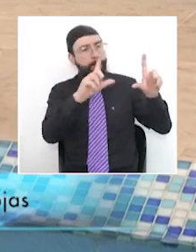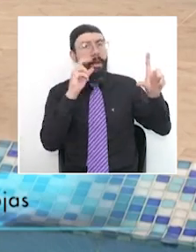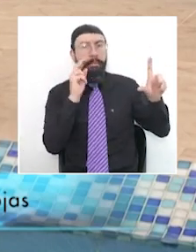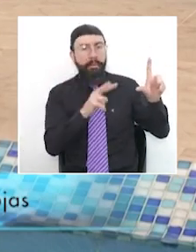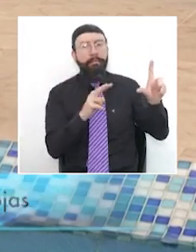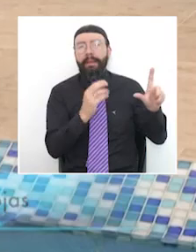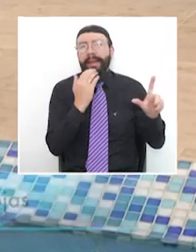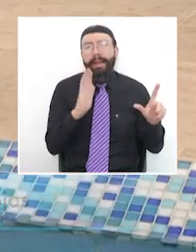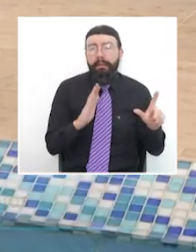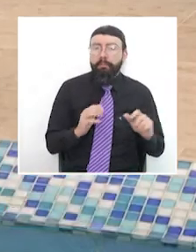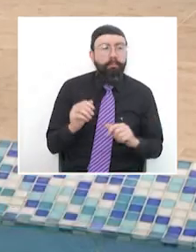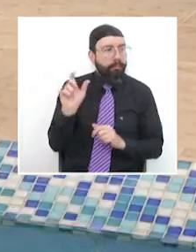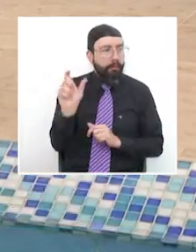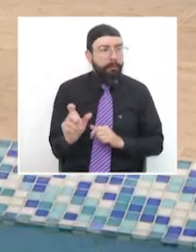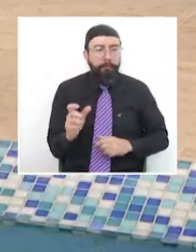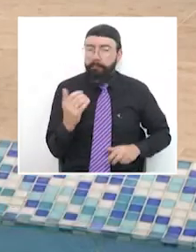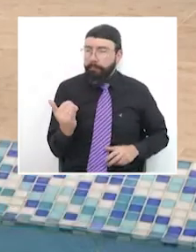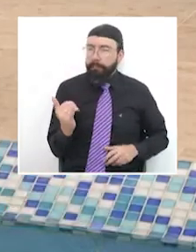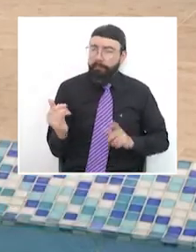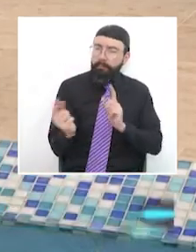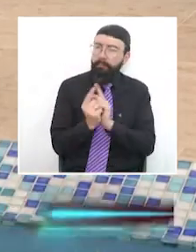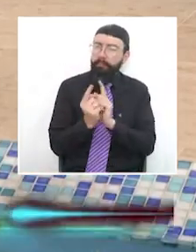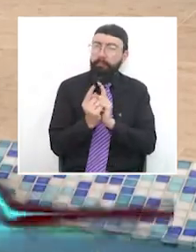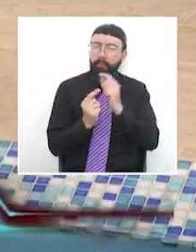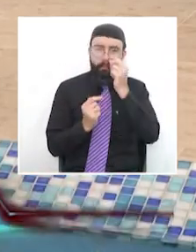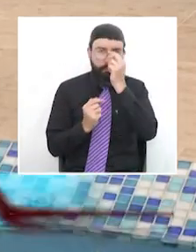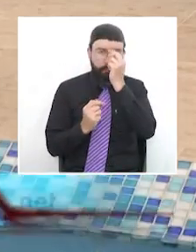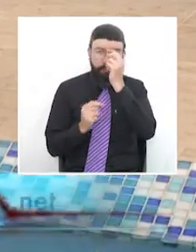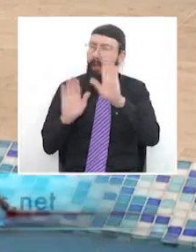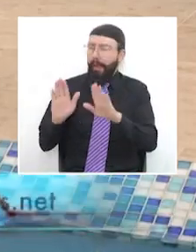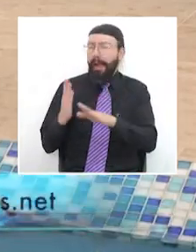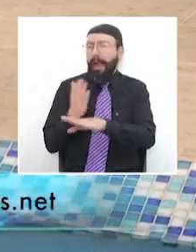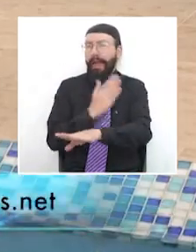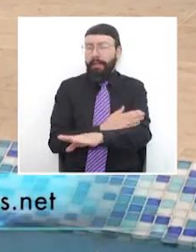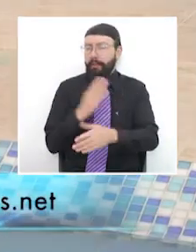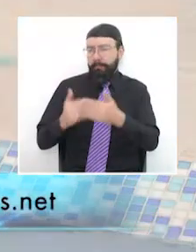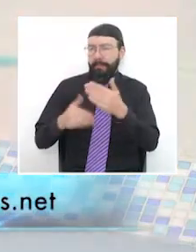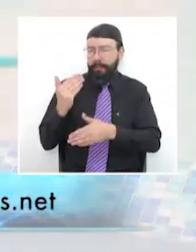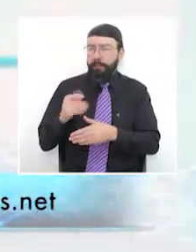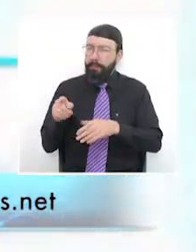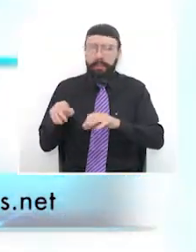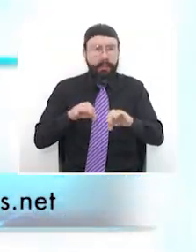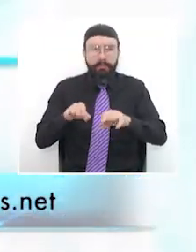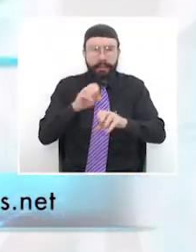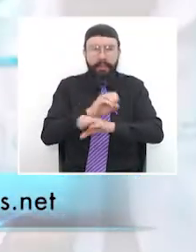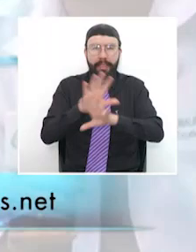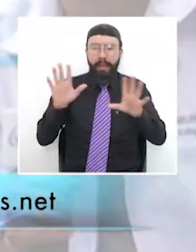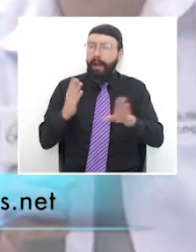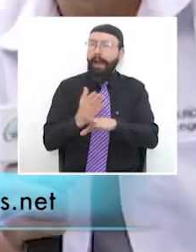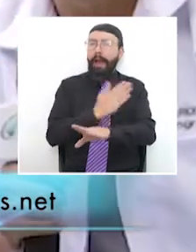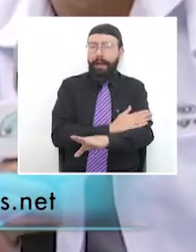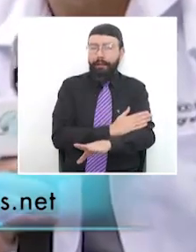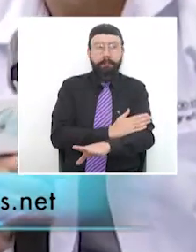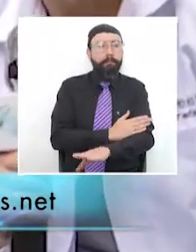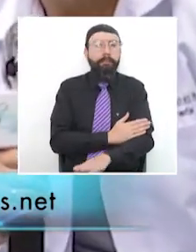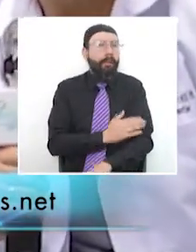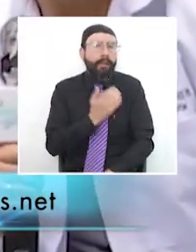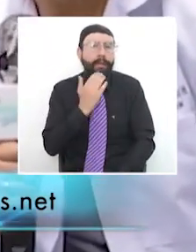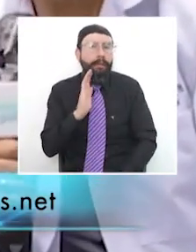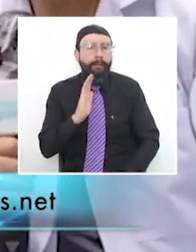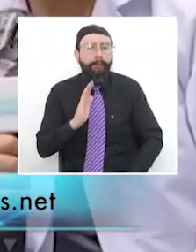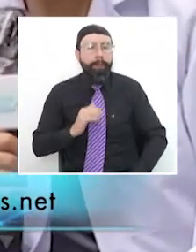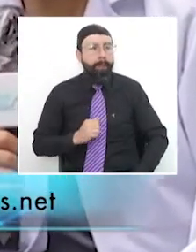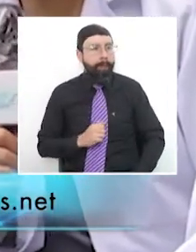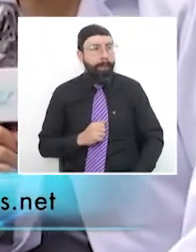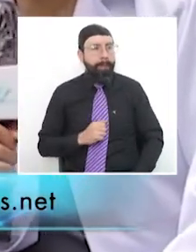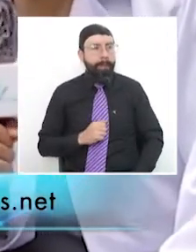que tenemos el paciente. Bueno, pero antes de ir a esa explicación, vamos a suponer